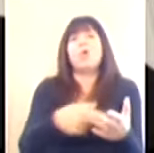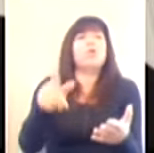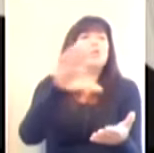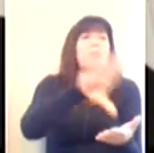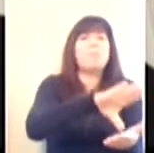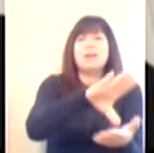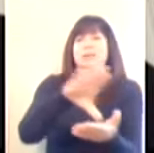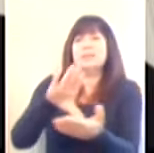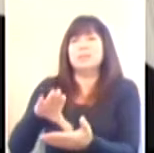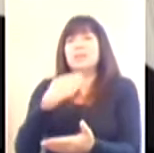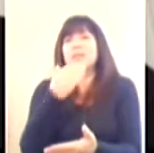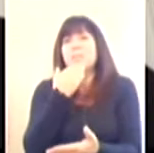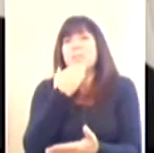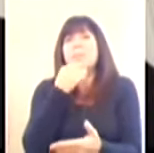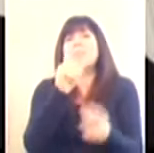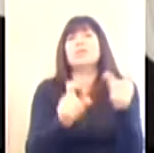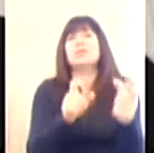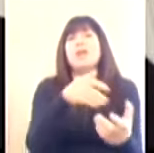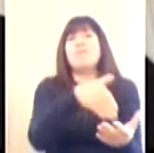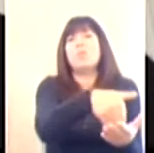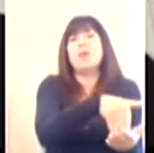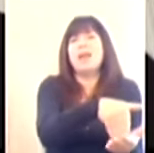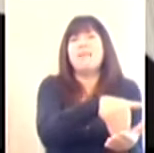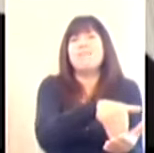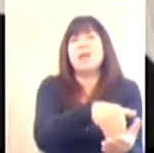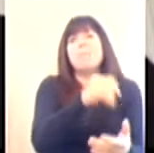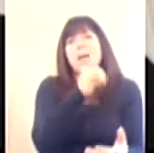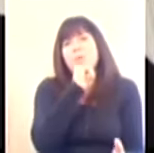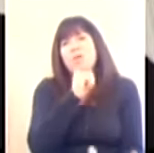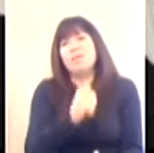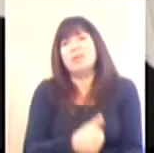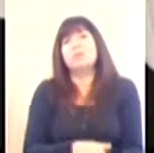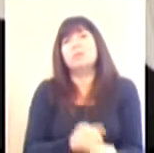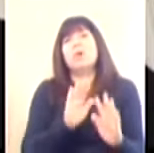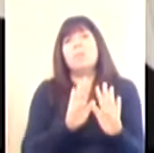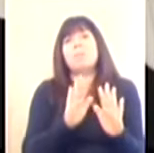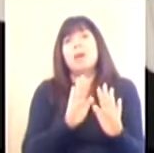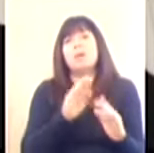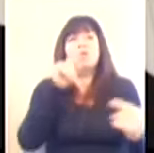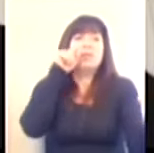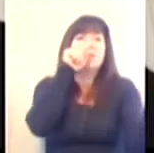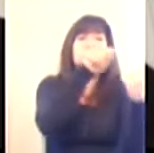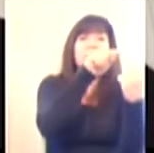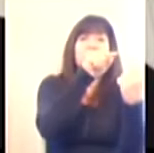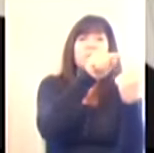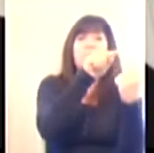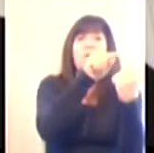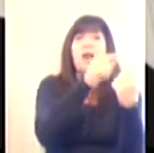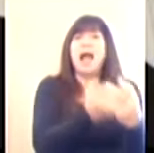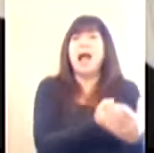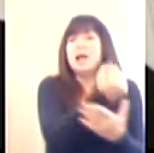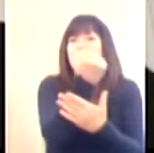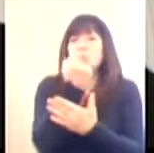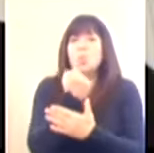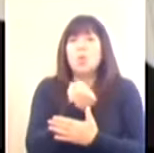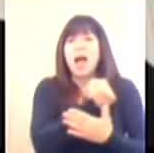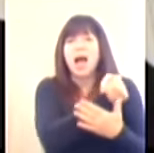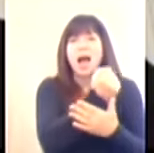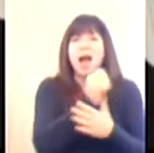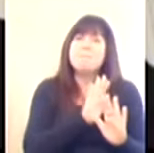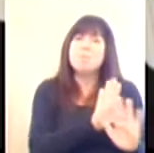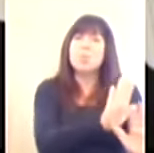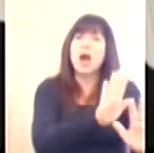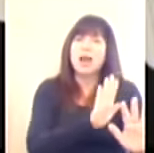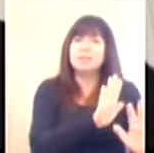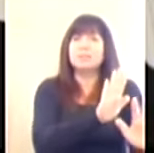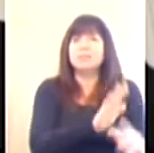más vulnerable y los más pobres. Y yo espero que eso también vaya en la dirección de ayudarnos a empujar esta agenda.